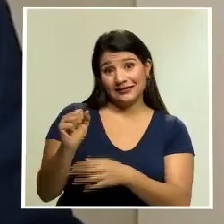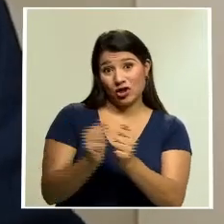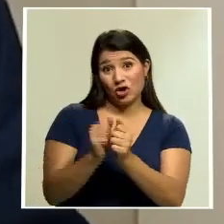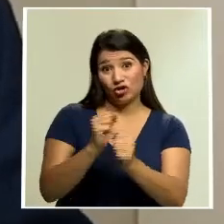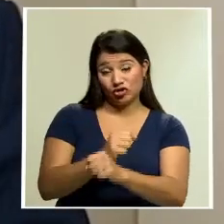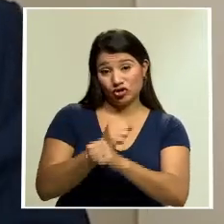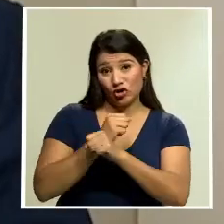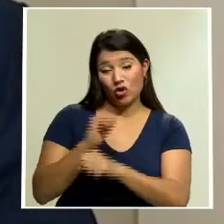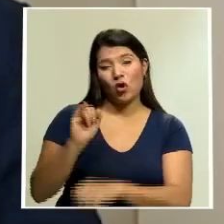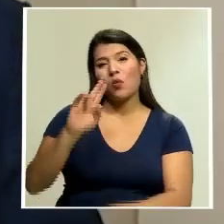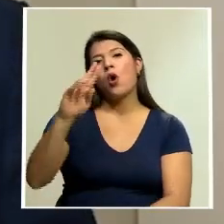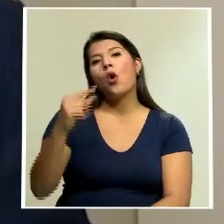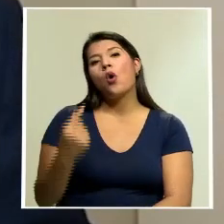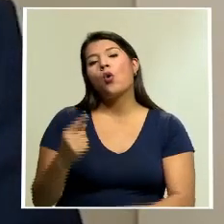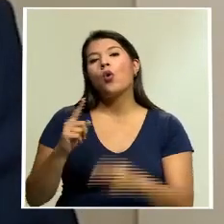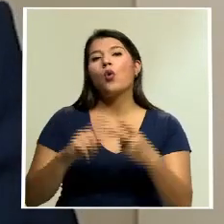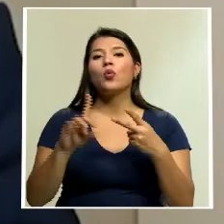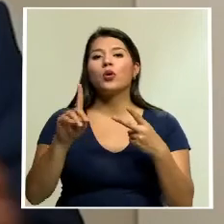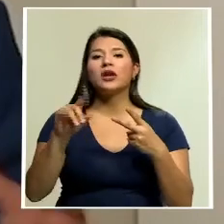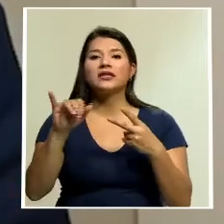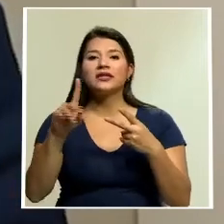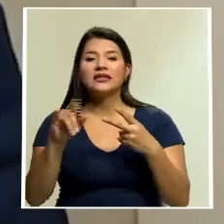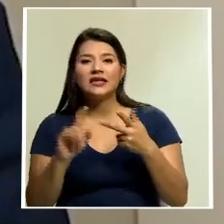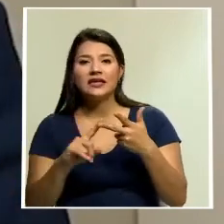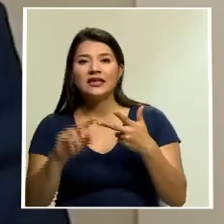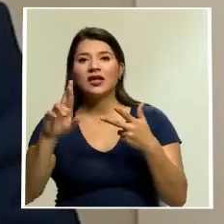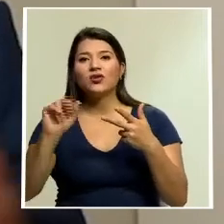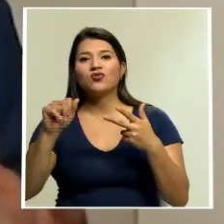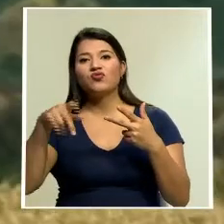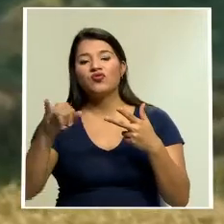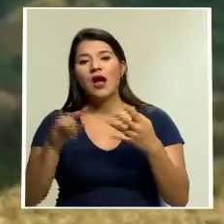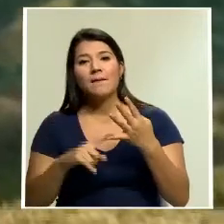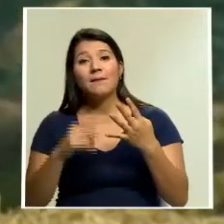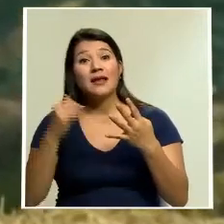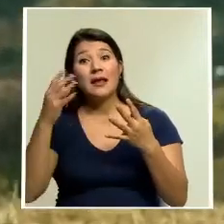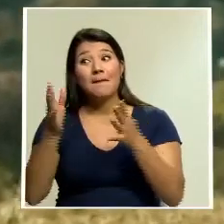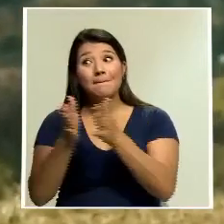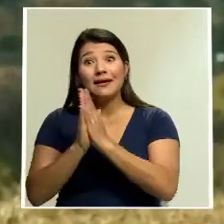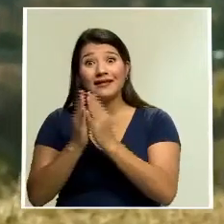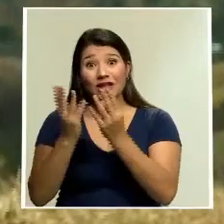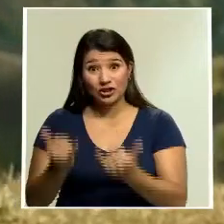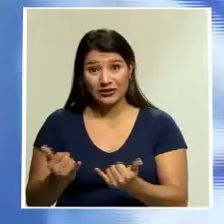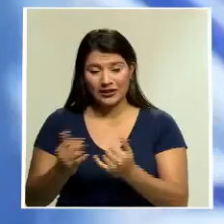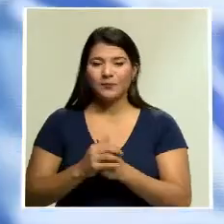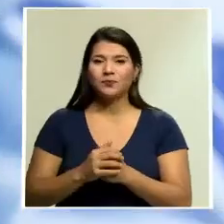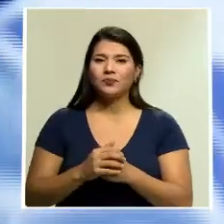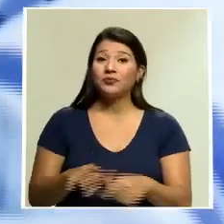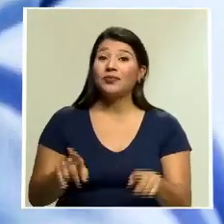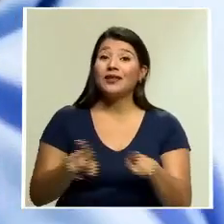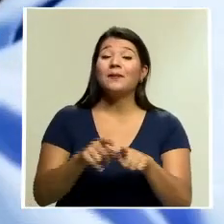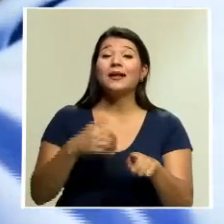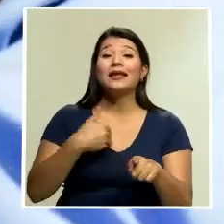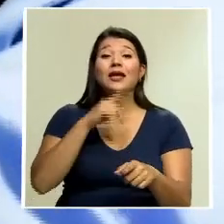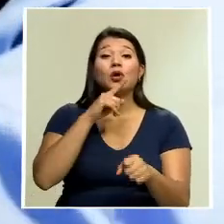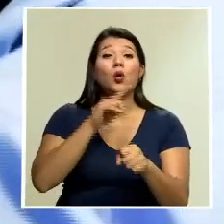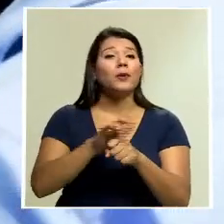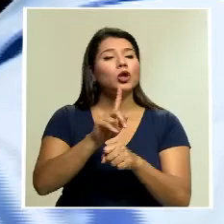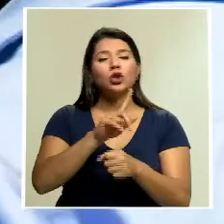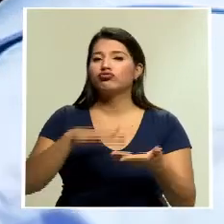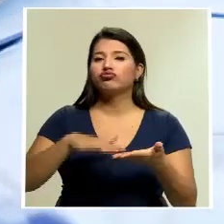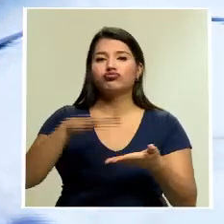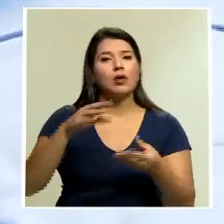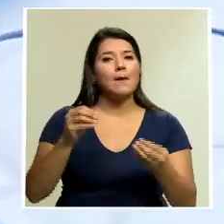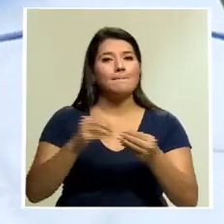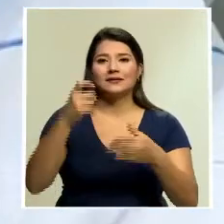Uber Eats, Didi Food, Rappi y Pedidos Ya. Finalmente, tiene un compromiso de no aumentar los impuestos durante